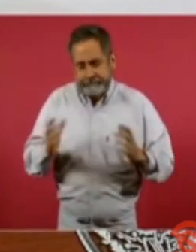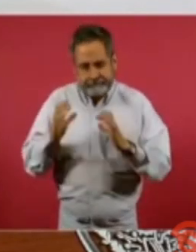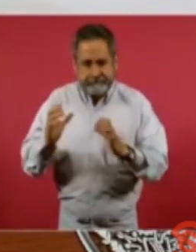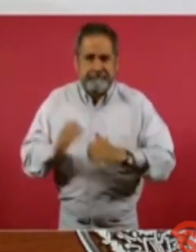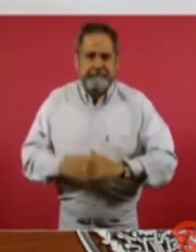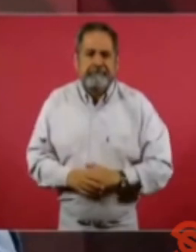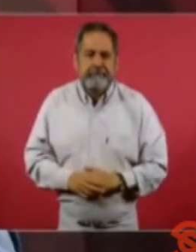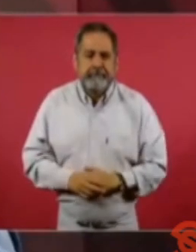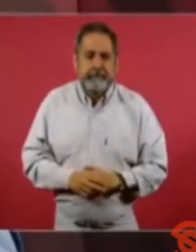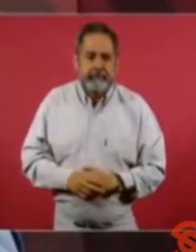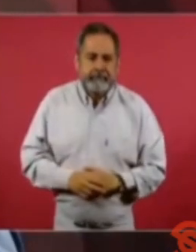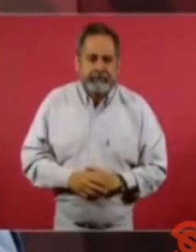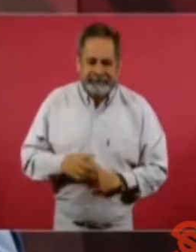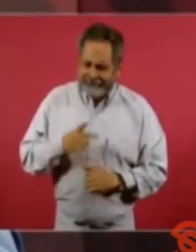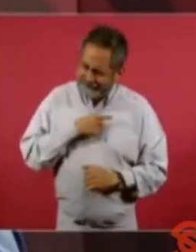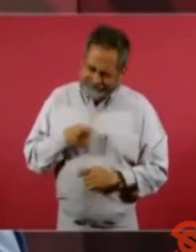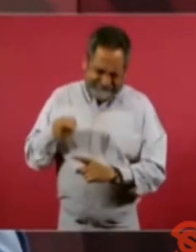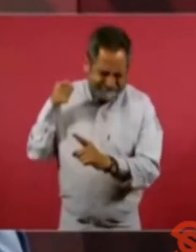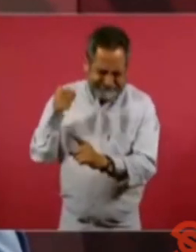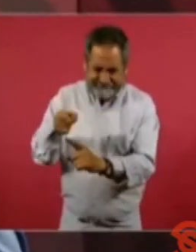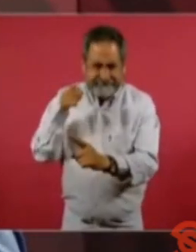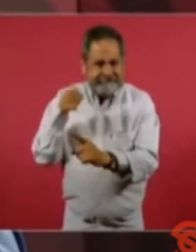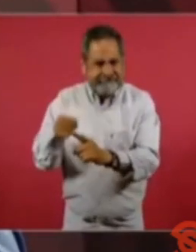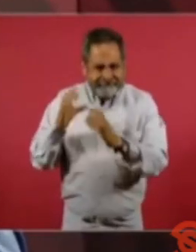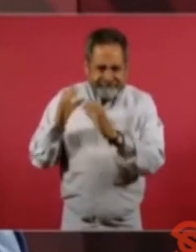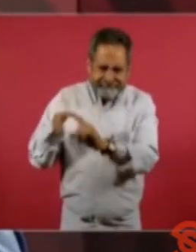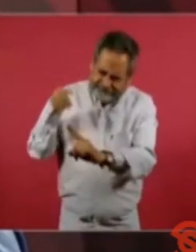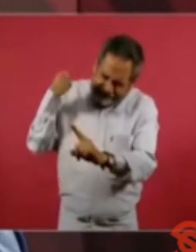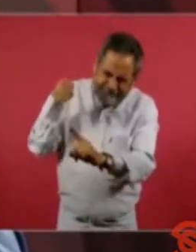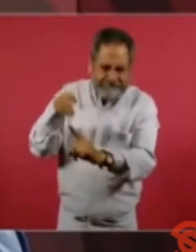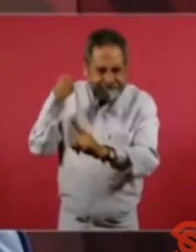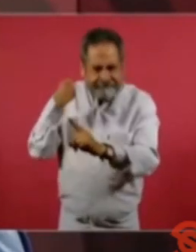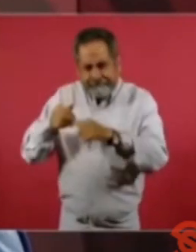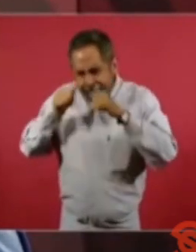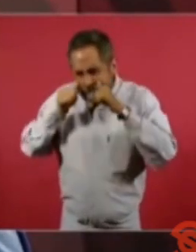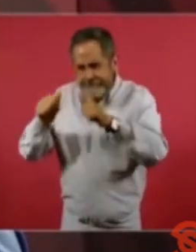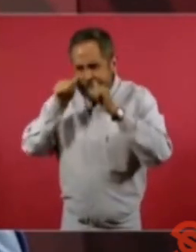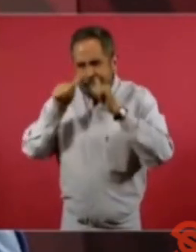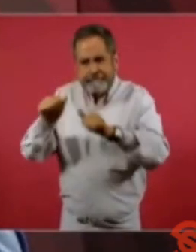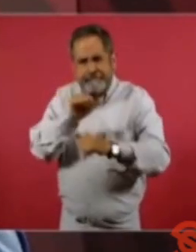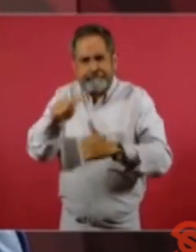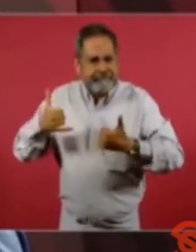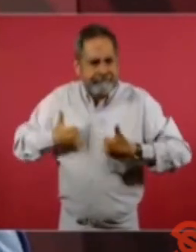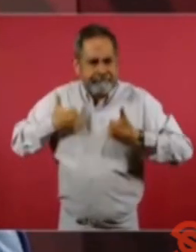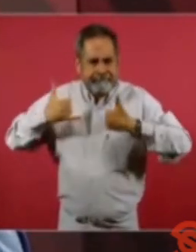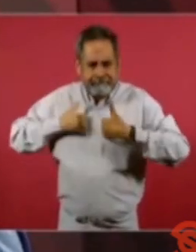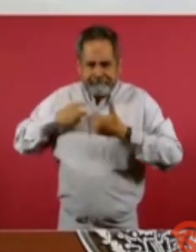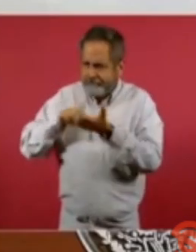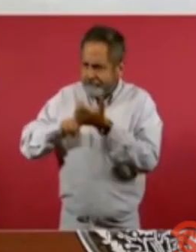Entonces hay que estar atendiendo constantemente a los jóvenes,